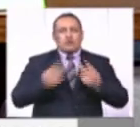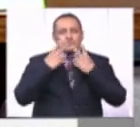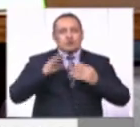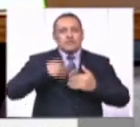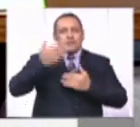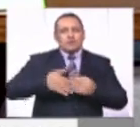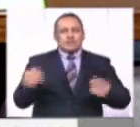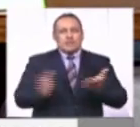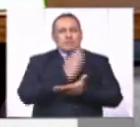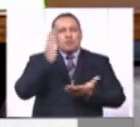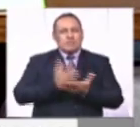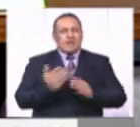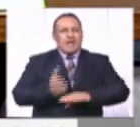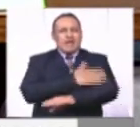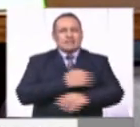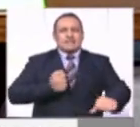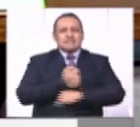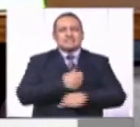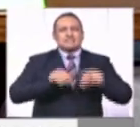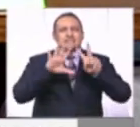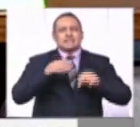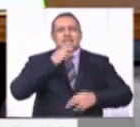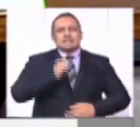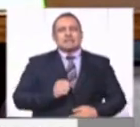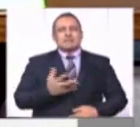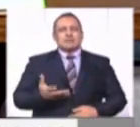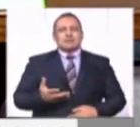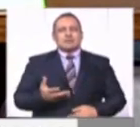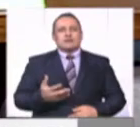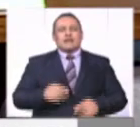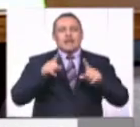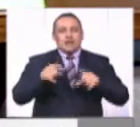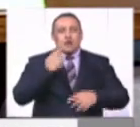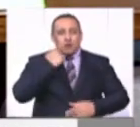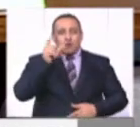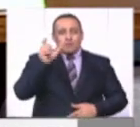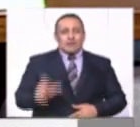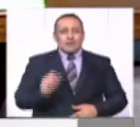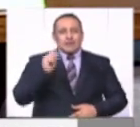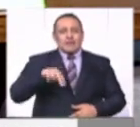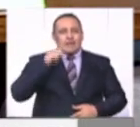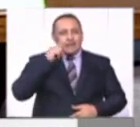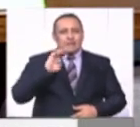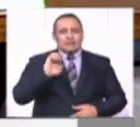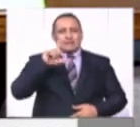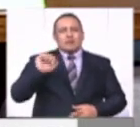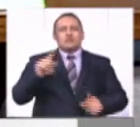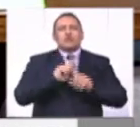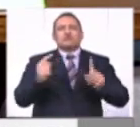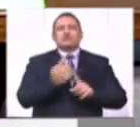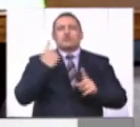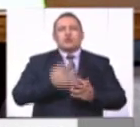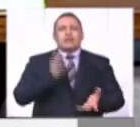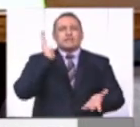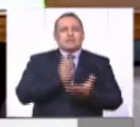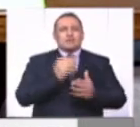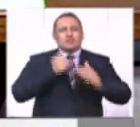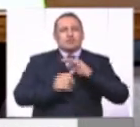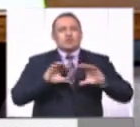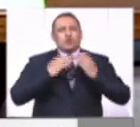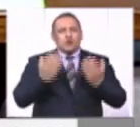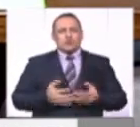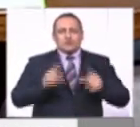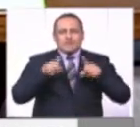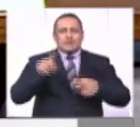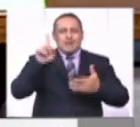después del nefasto golpe de estado del 7 de diciembre presidente el señor Aníbal Torres no solamente tiene que ser sancionado por este parlamento tiene que